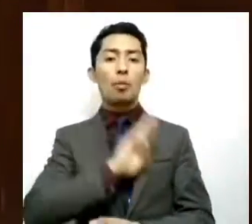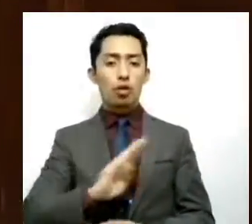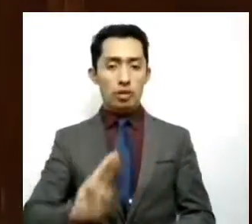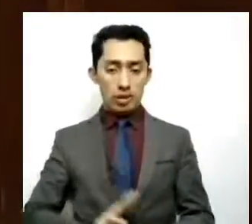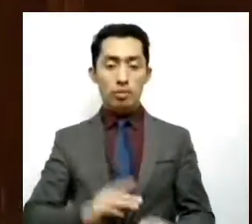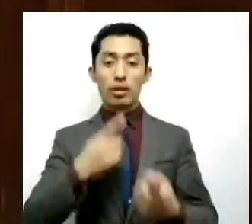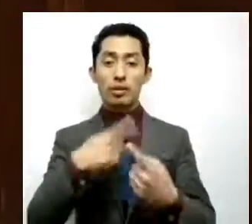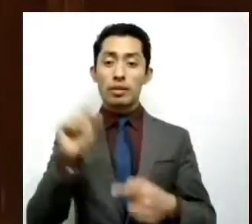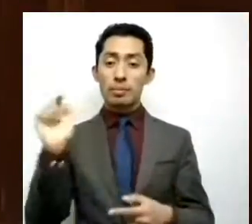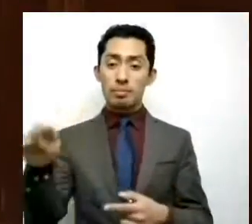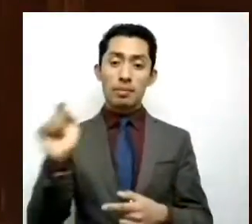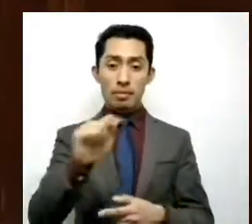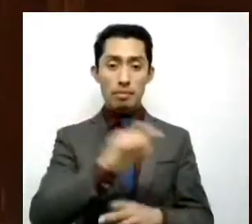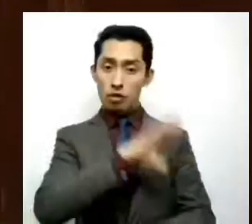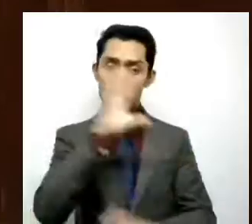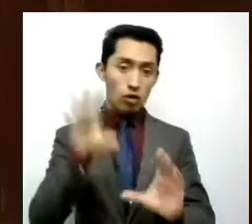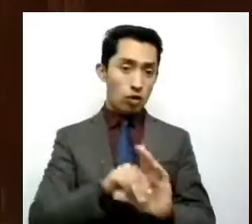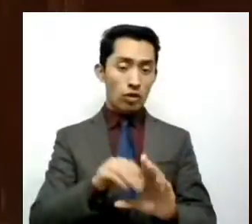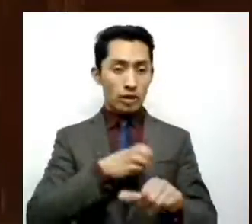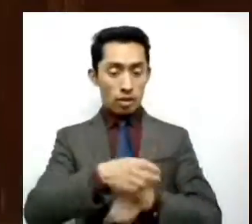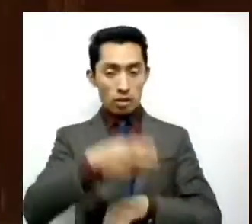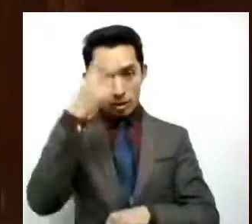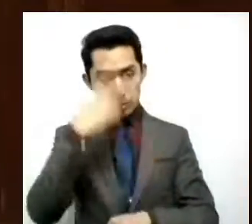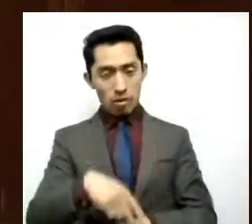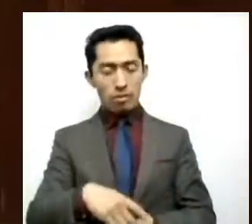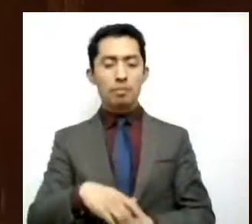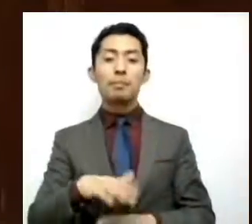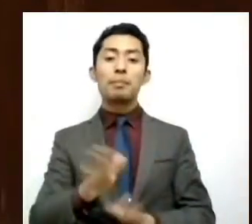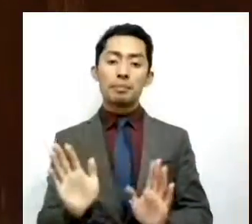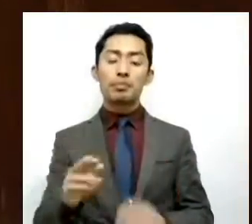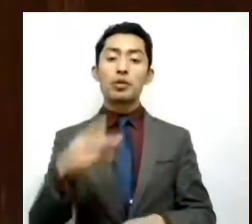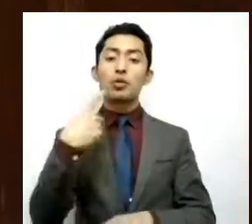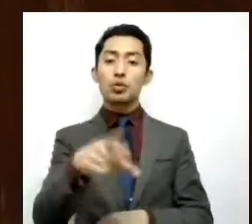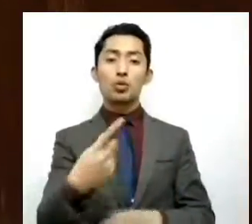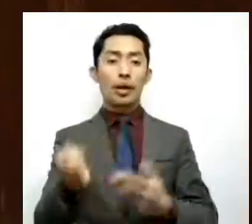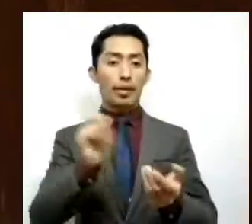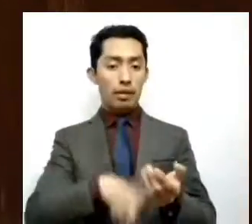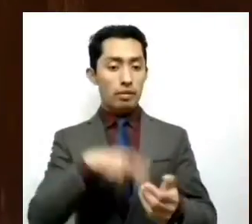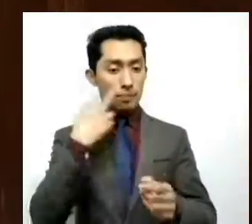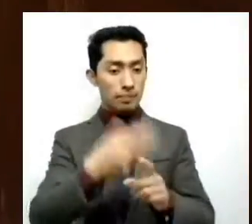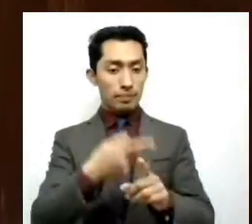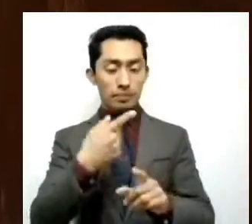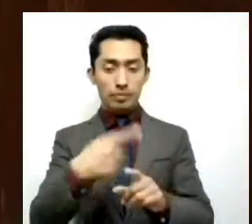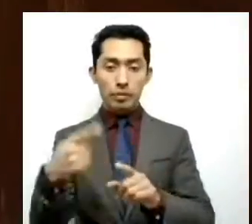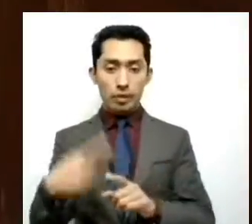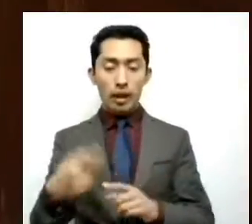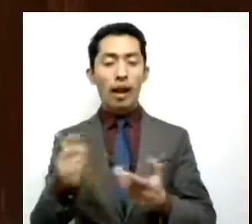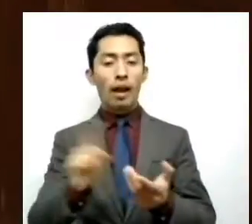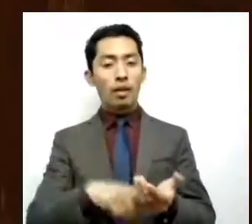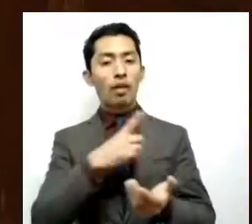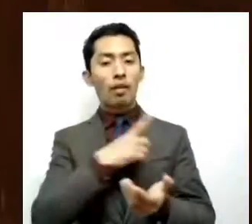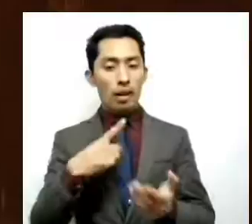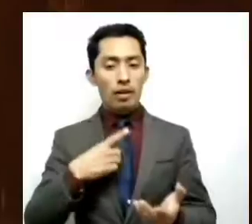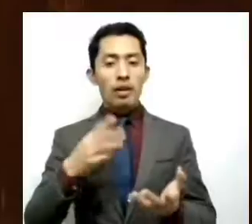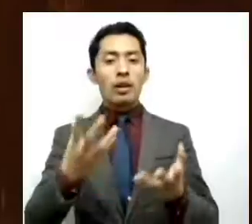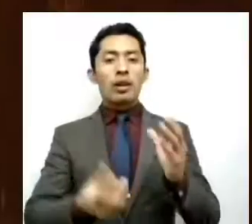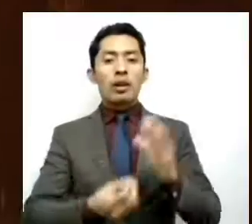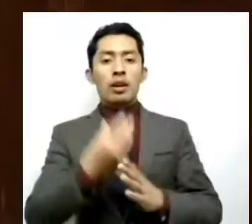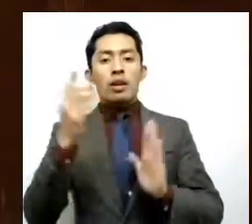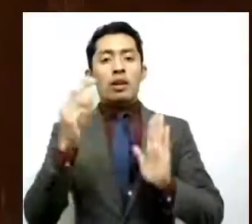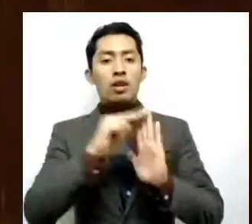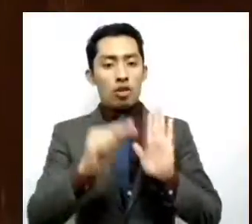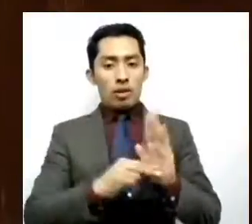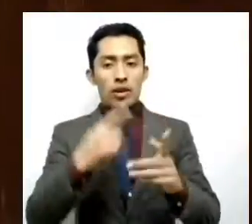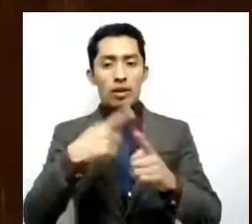del Estado de México para que dentro de sus competencias desarrollen normas que